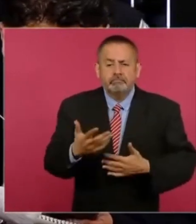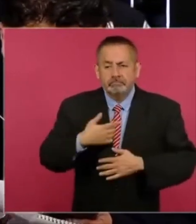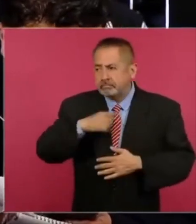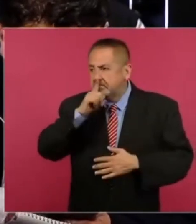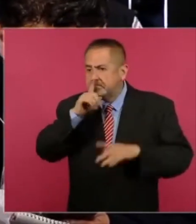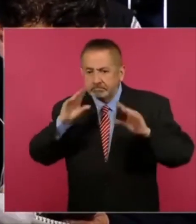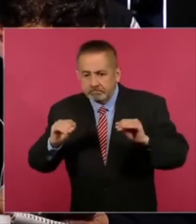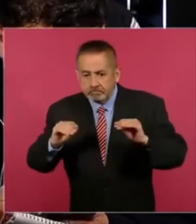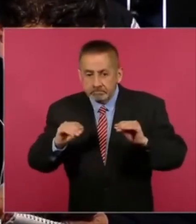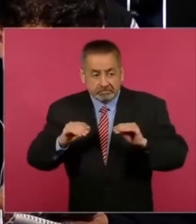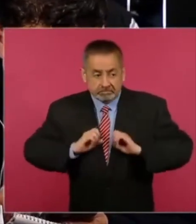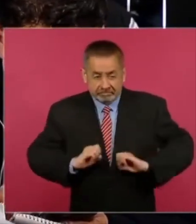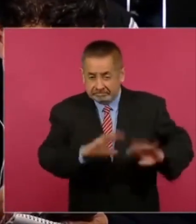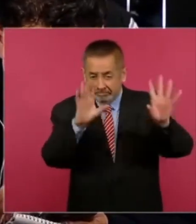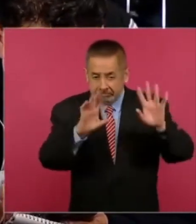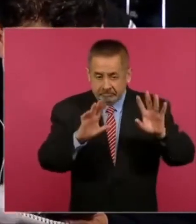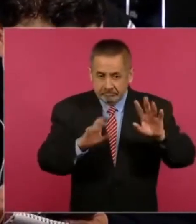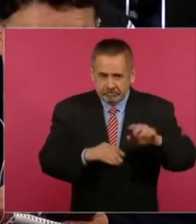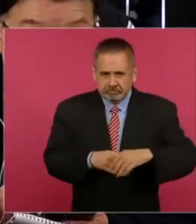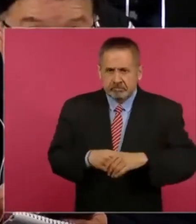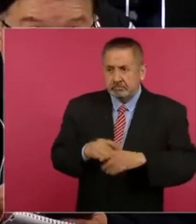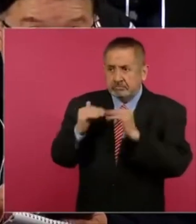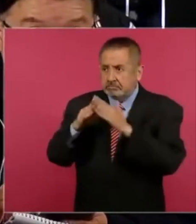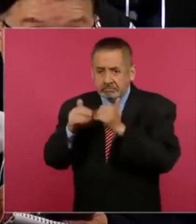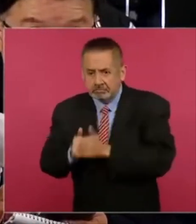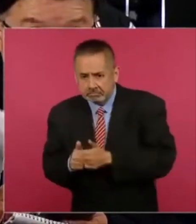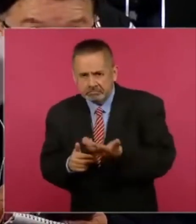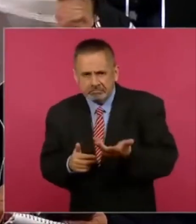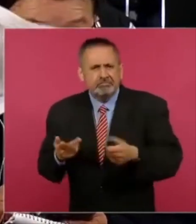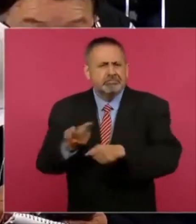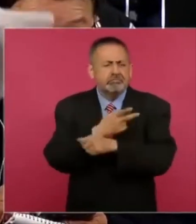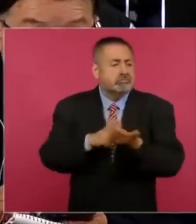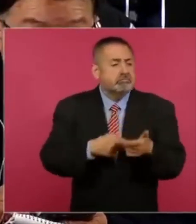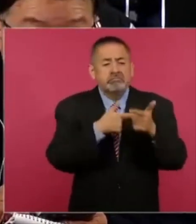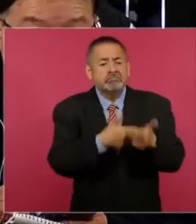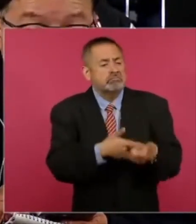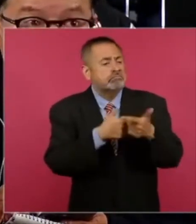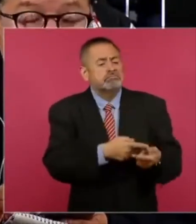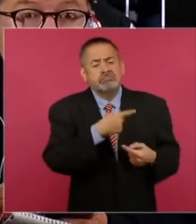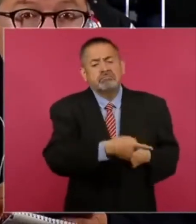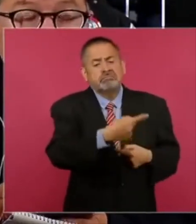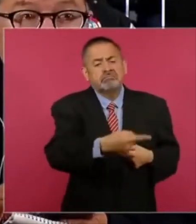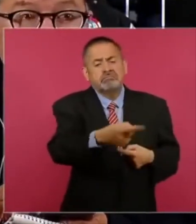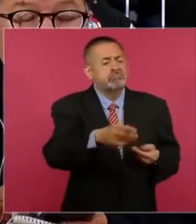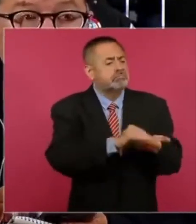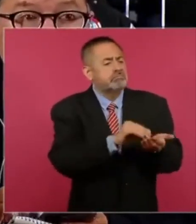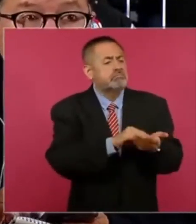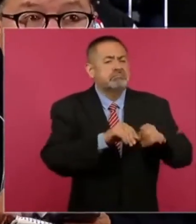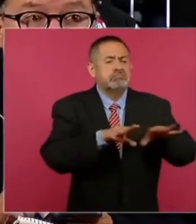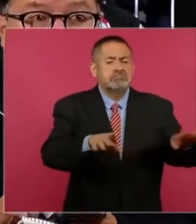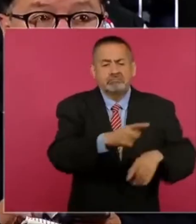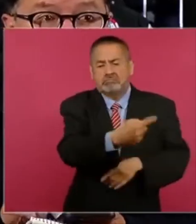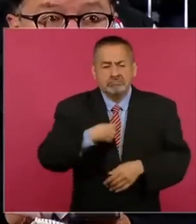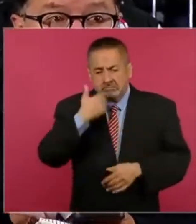callo? ¿Dejo de denunciar? No, ¿me quedo encerrada en mi casa? Porque así van a seguir, así están tratando